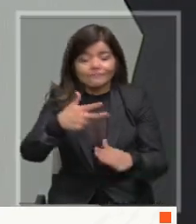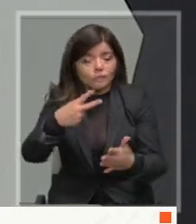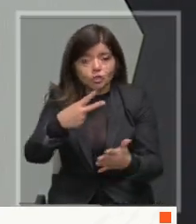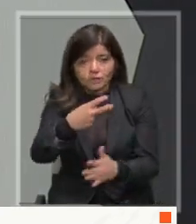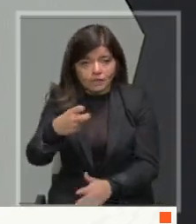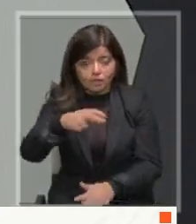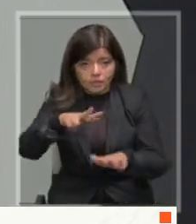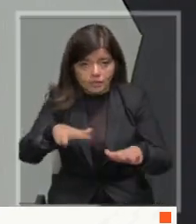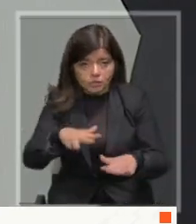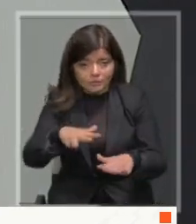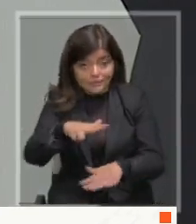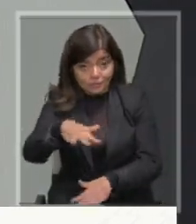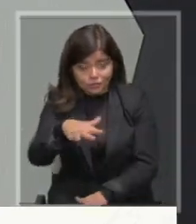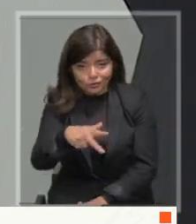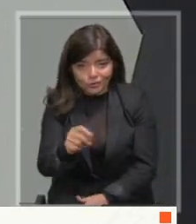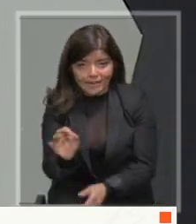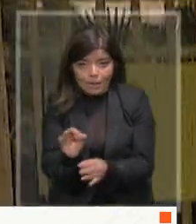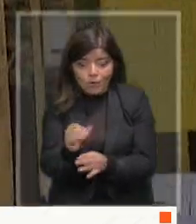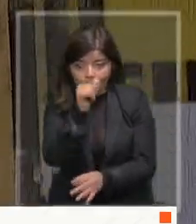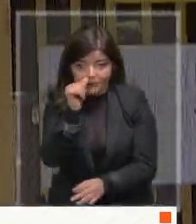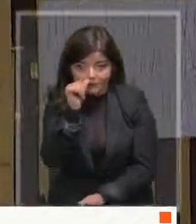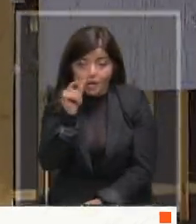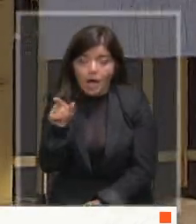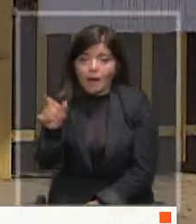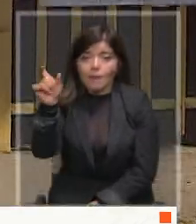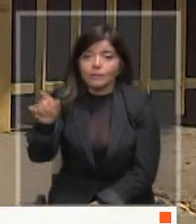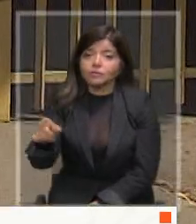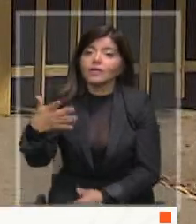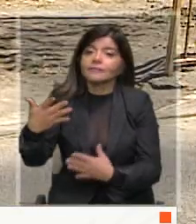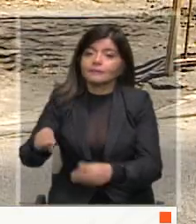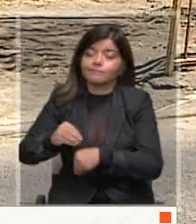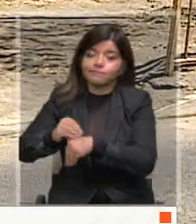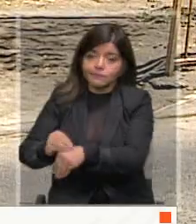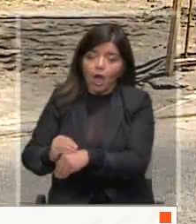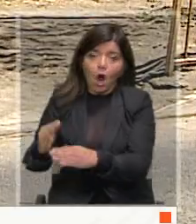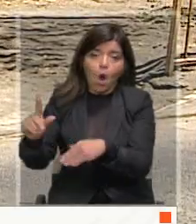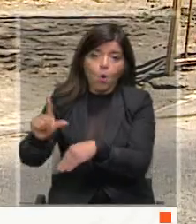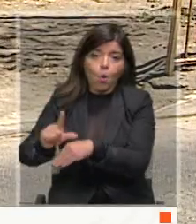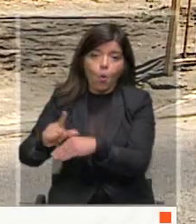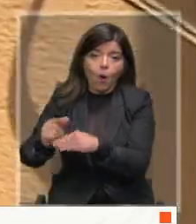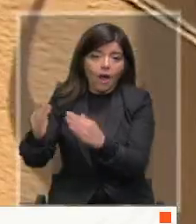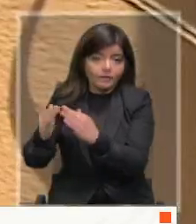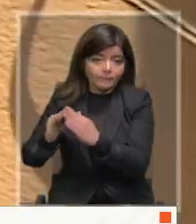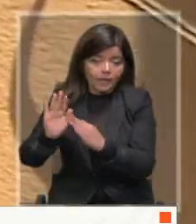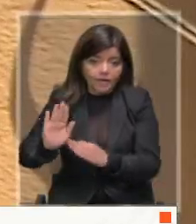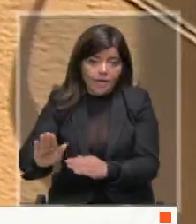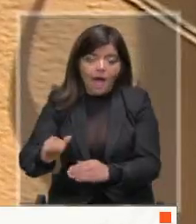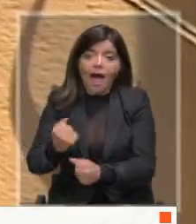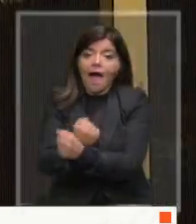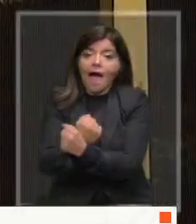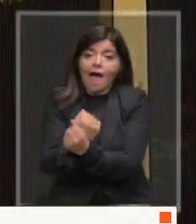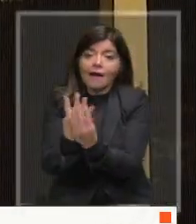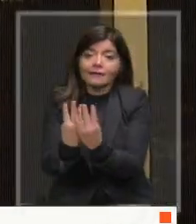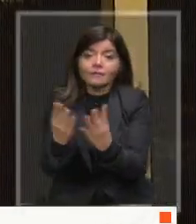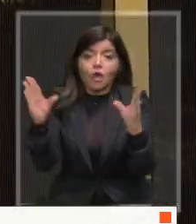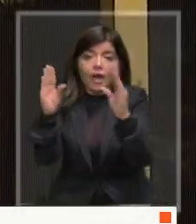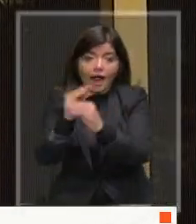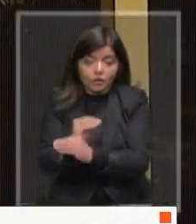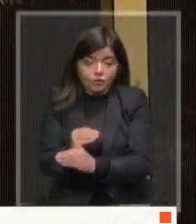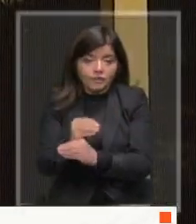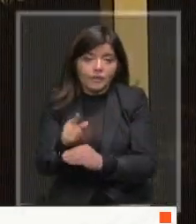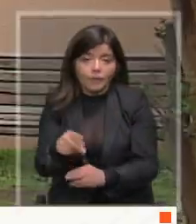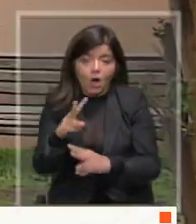El sujeto detenido fue formalizado por robo en lugar no habitado y quedó con la cautelar de arresto domiciliario nocturno mientras dure